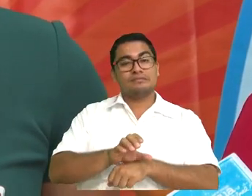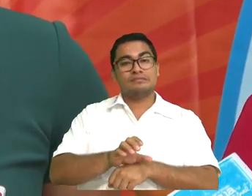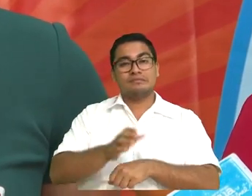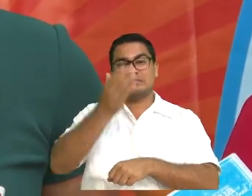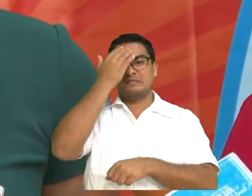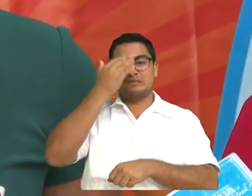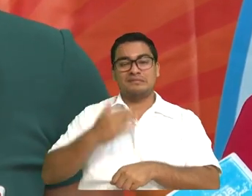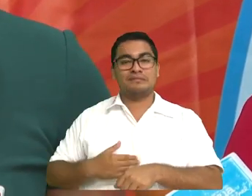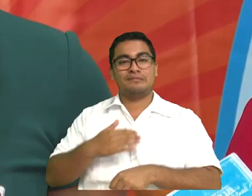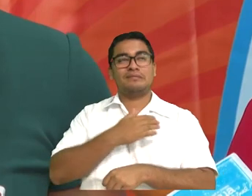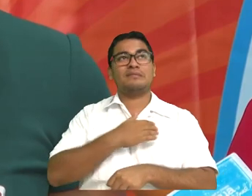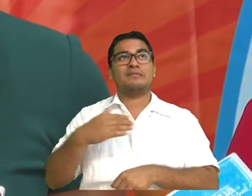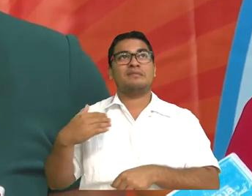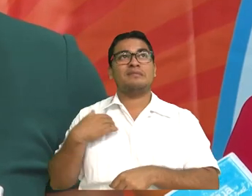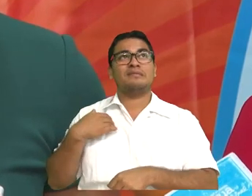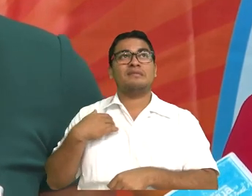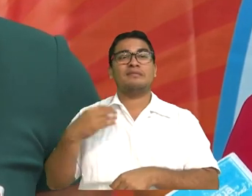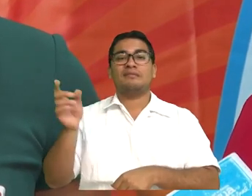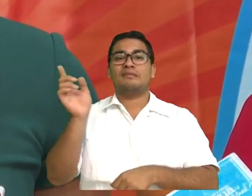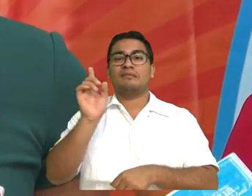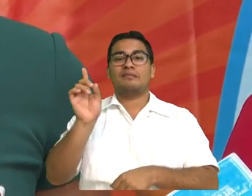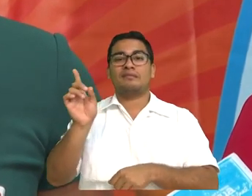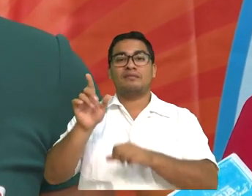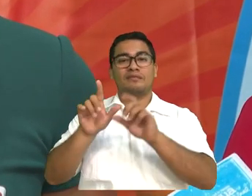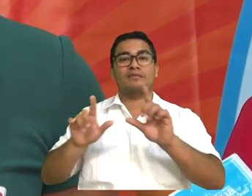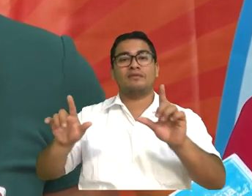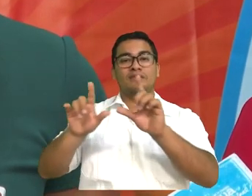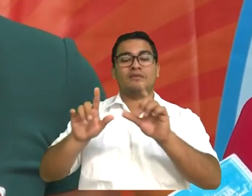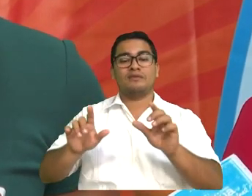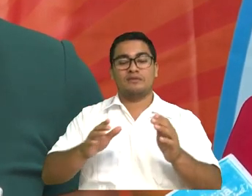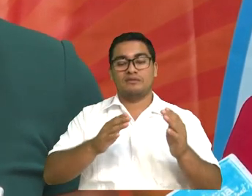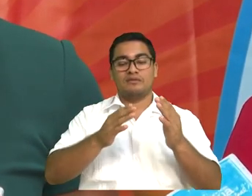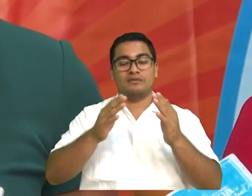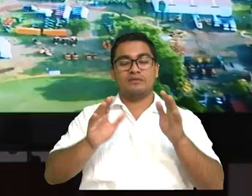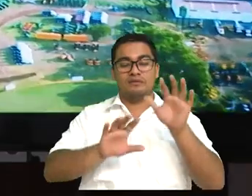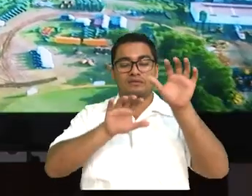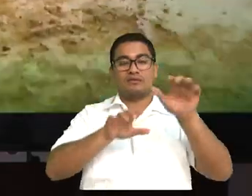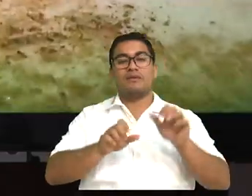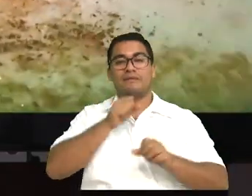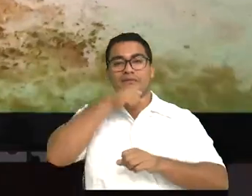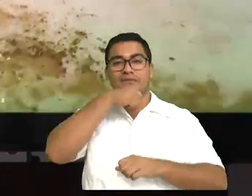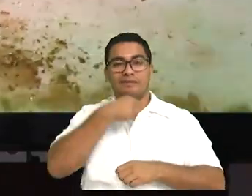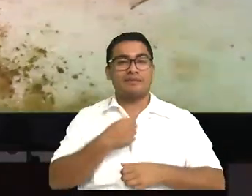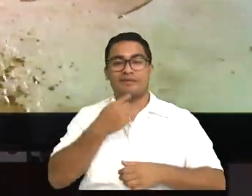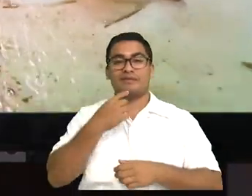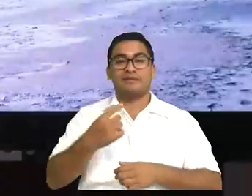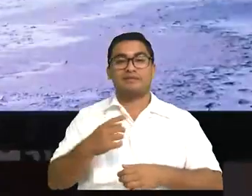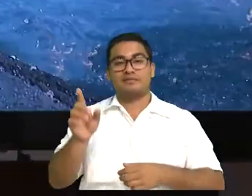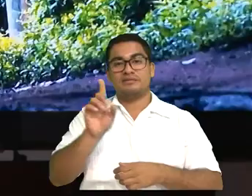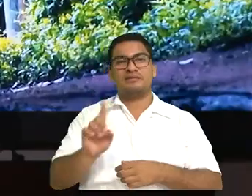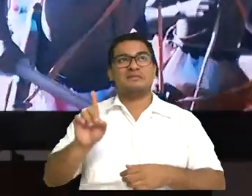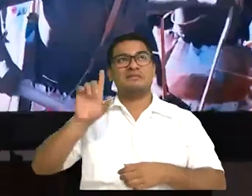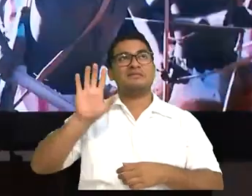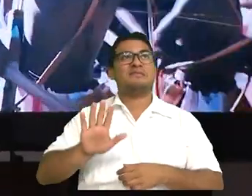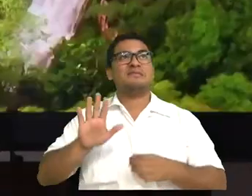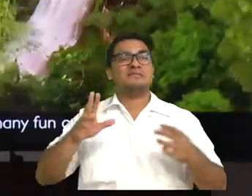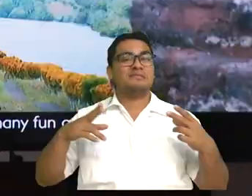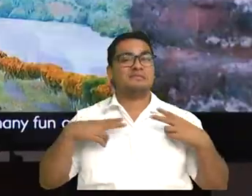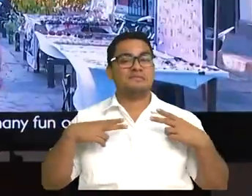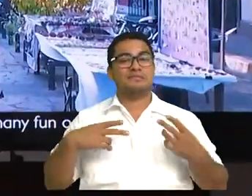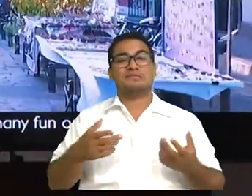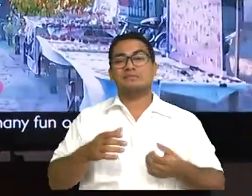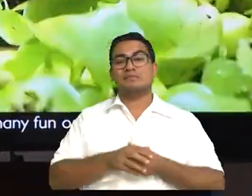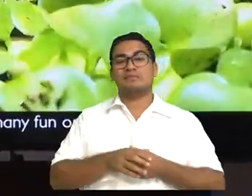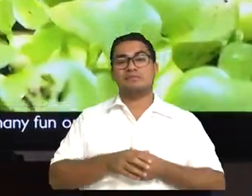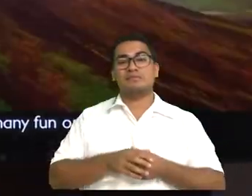campal que se va a estar realizando en las ruinas de León Viejo el domingo 5 de abril.